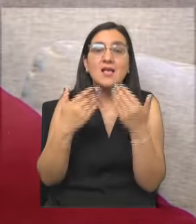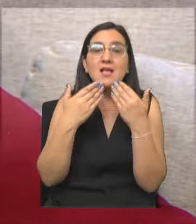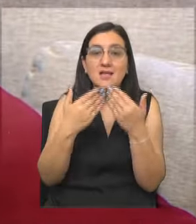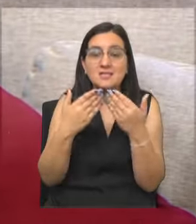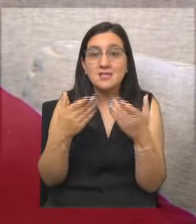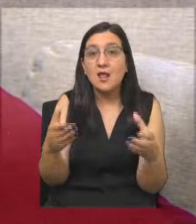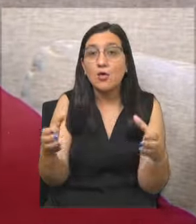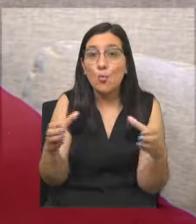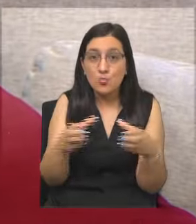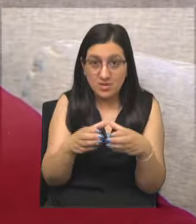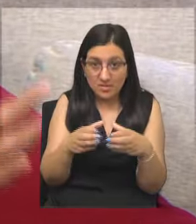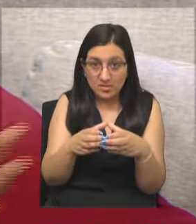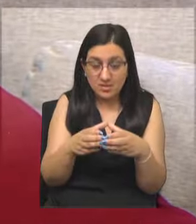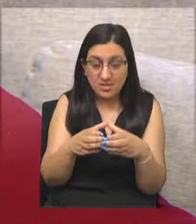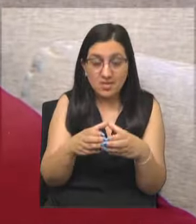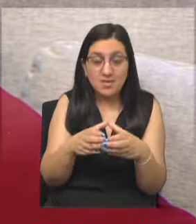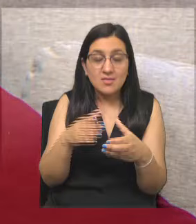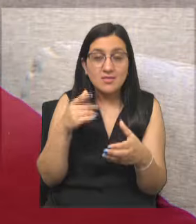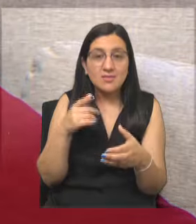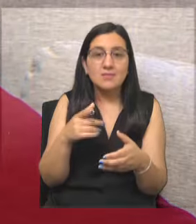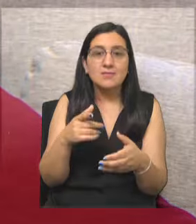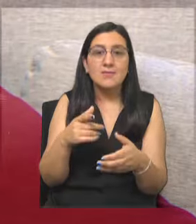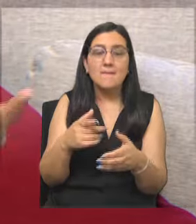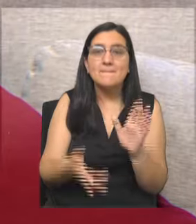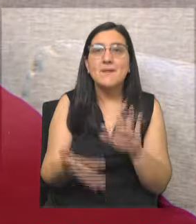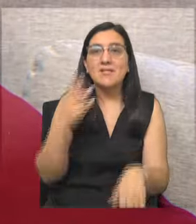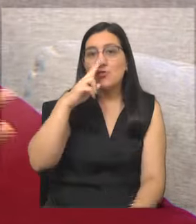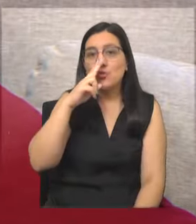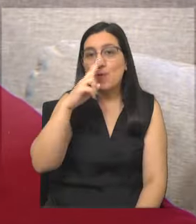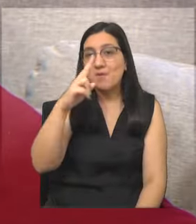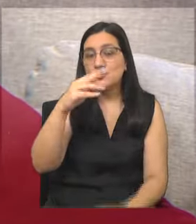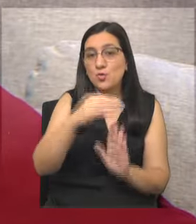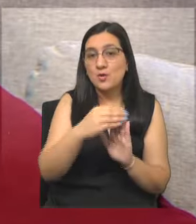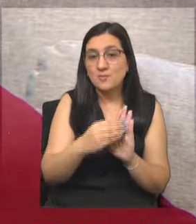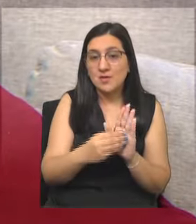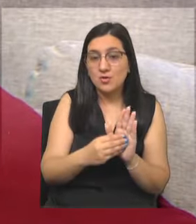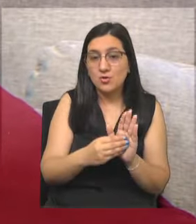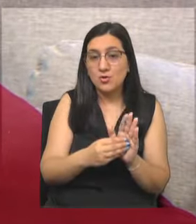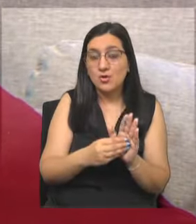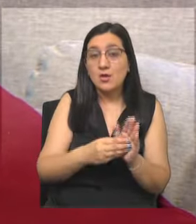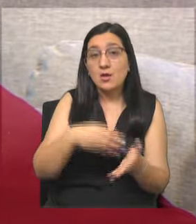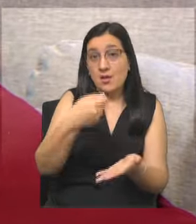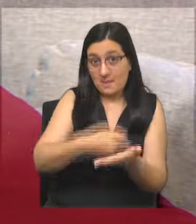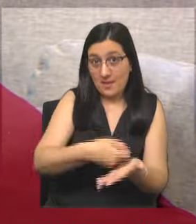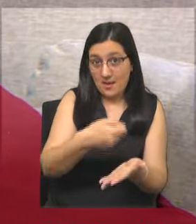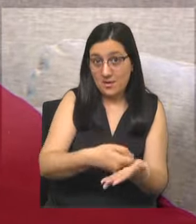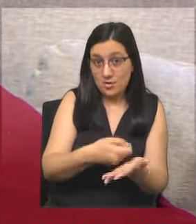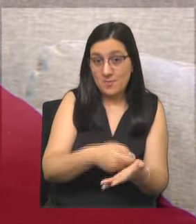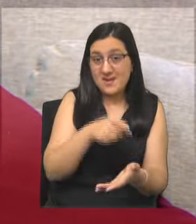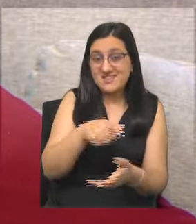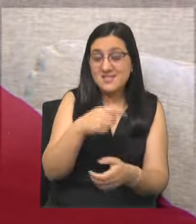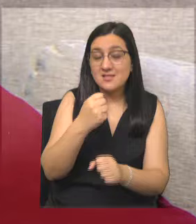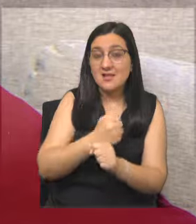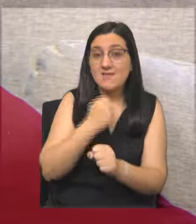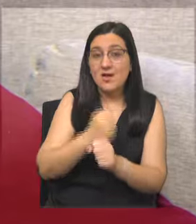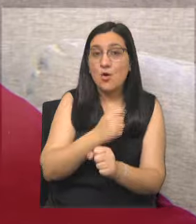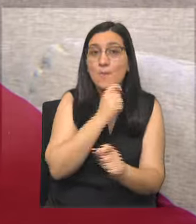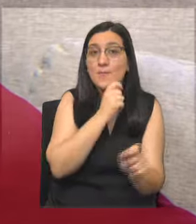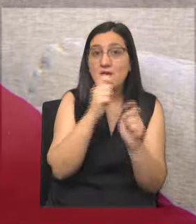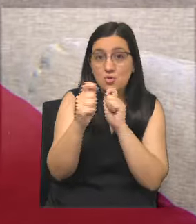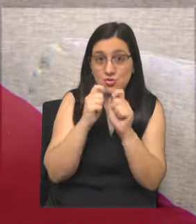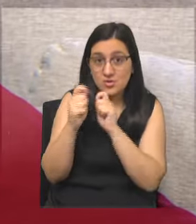Diaria. Más de 2.000 suscriptores pusieron su moneda para que este trabajo